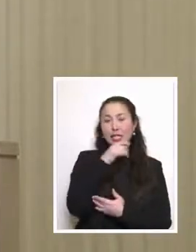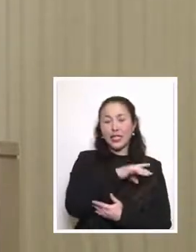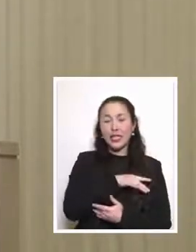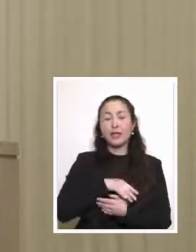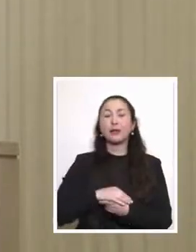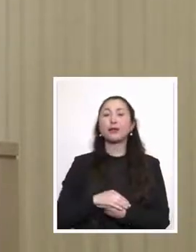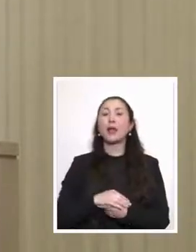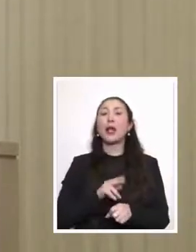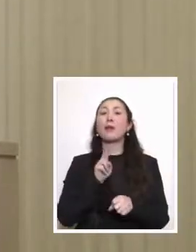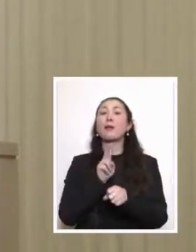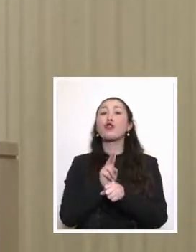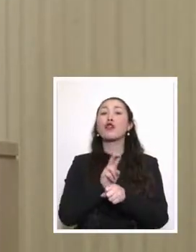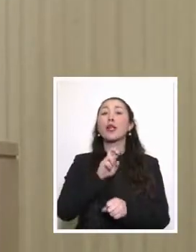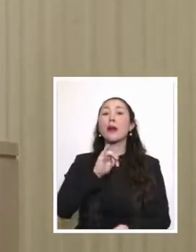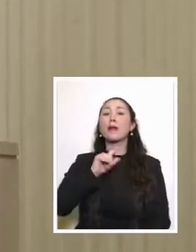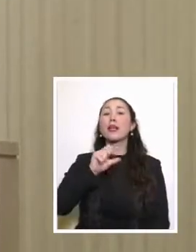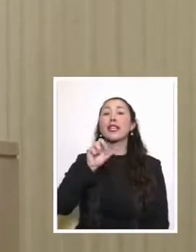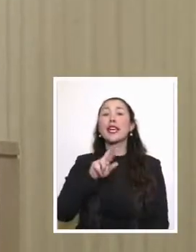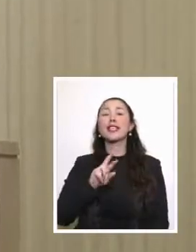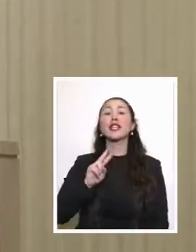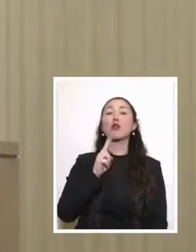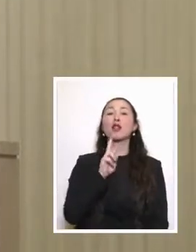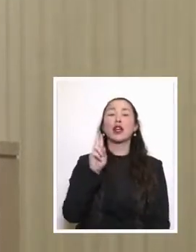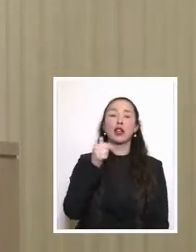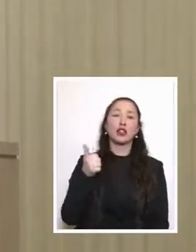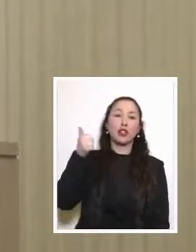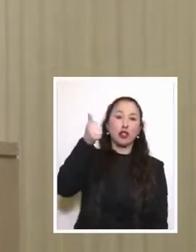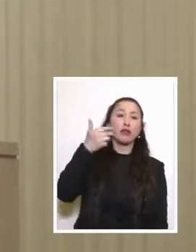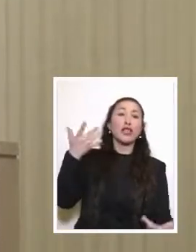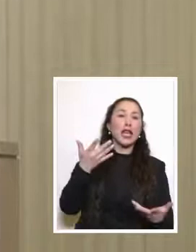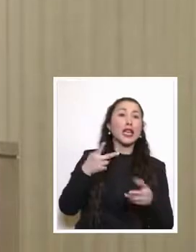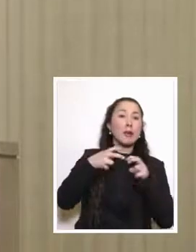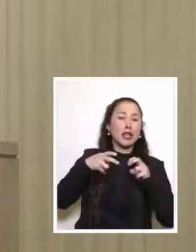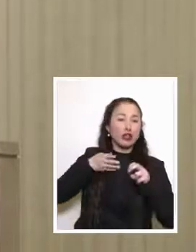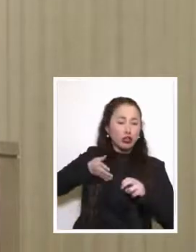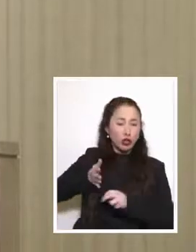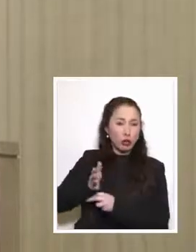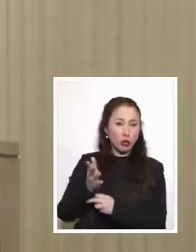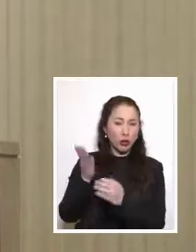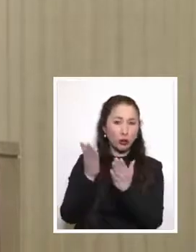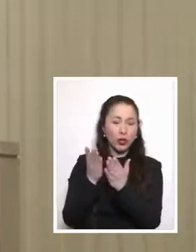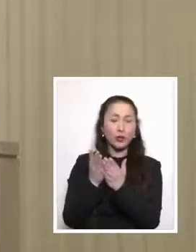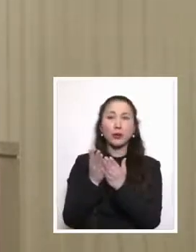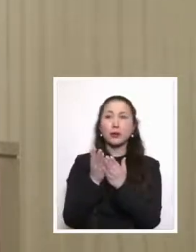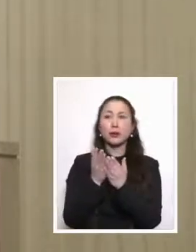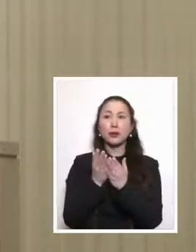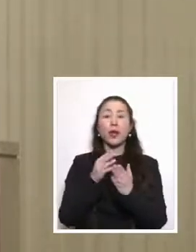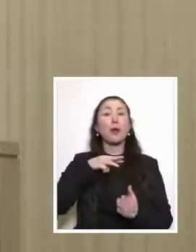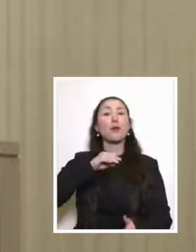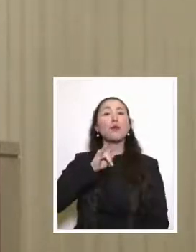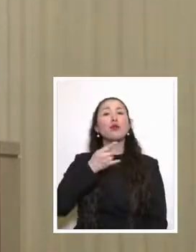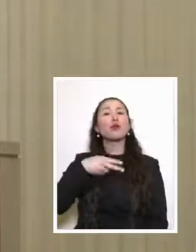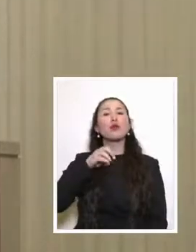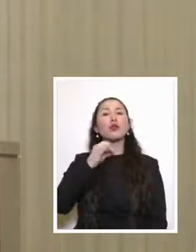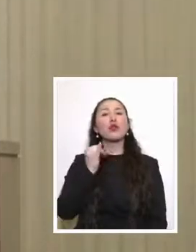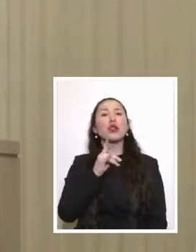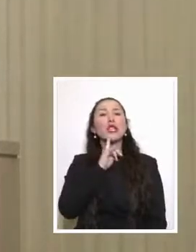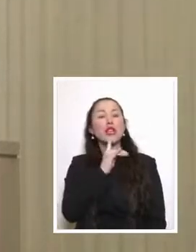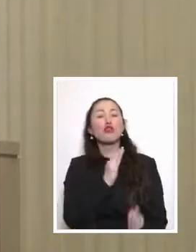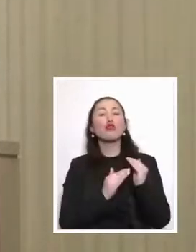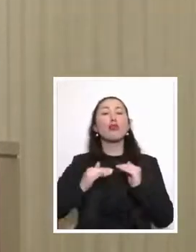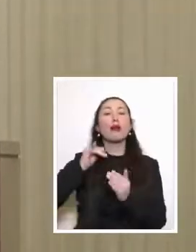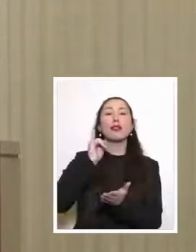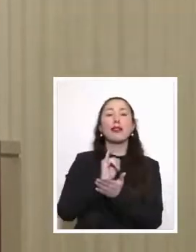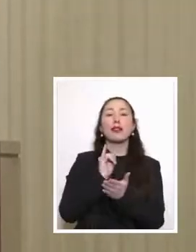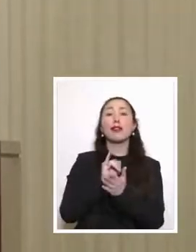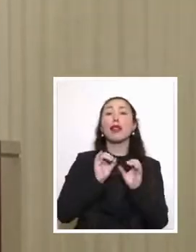profesora Pilar Barba, vicerrectora de Extensión y Comunicaciones, señora Margie Muñoz, superintendenta de Educación,